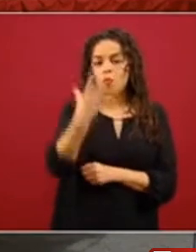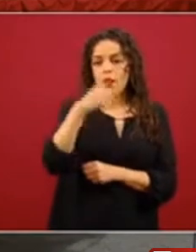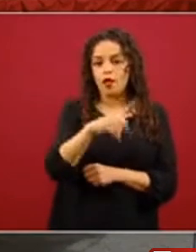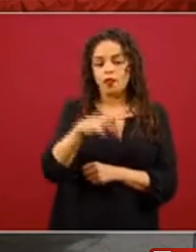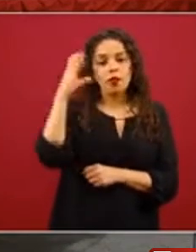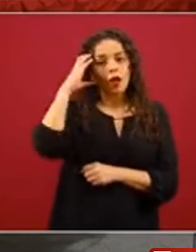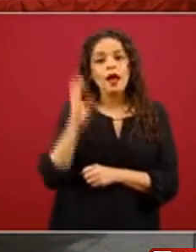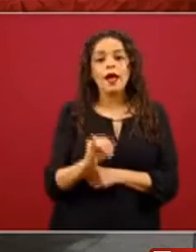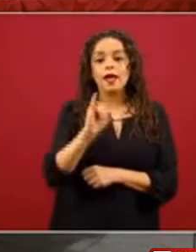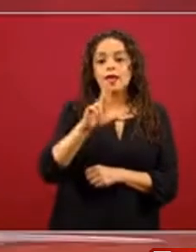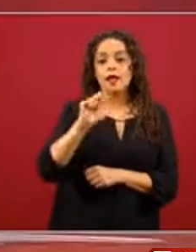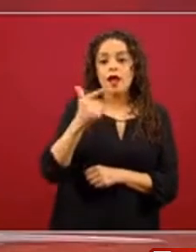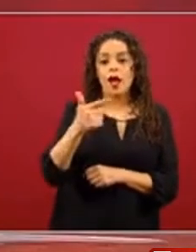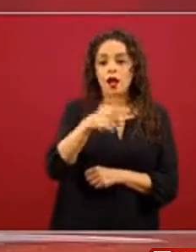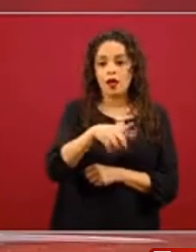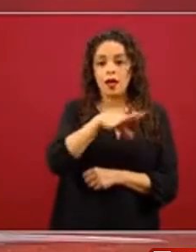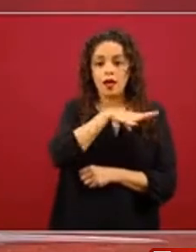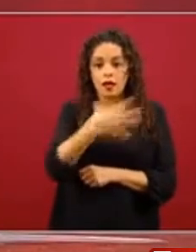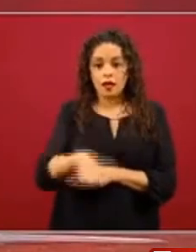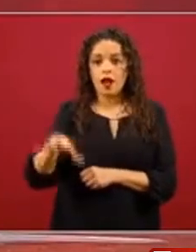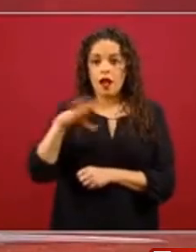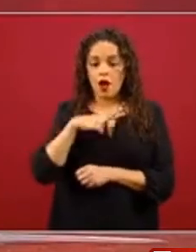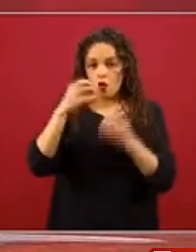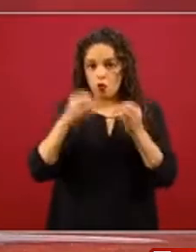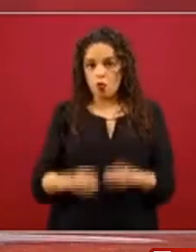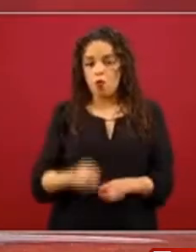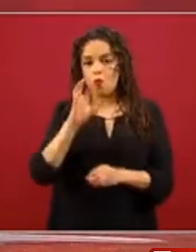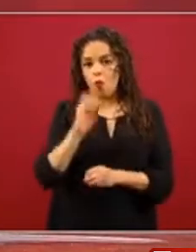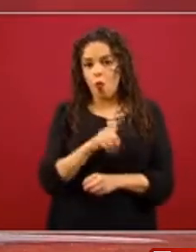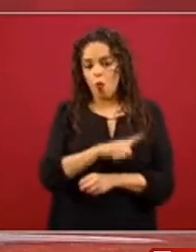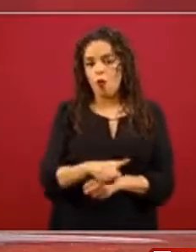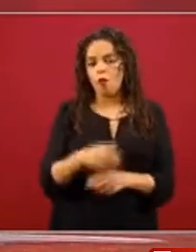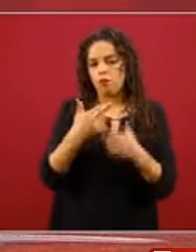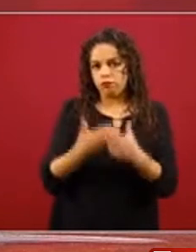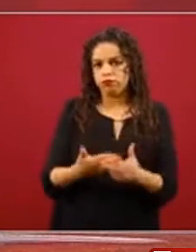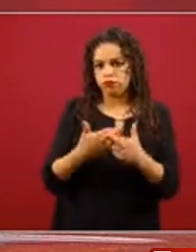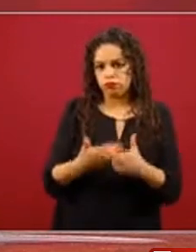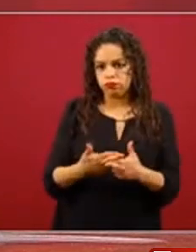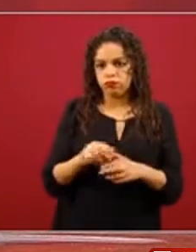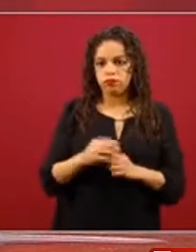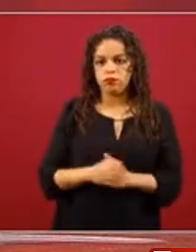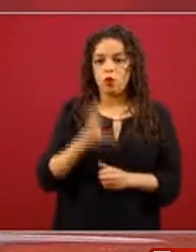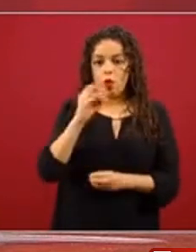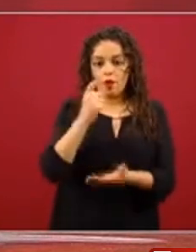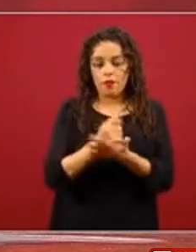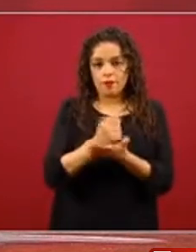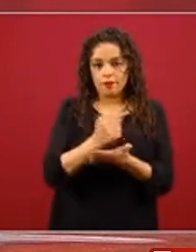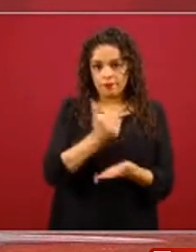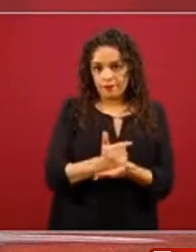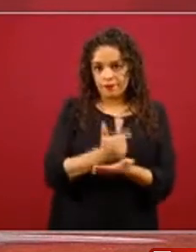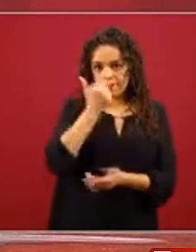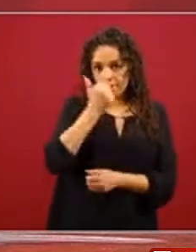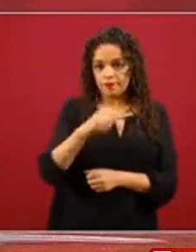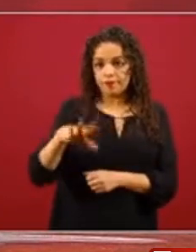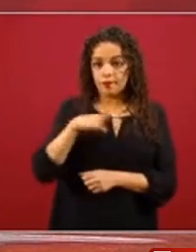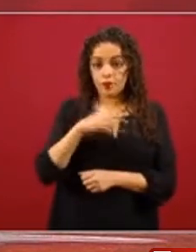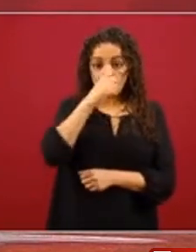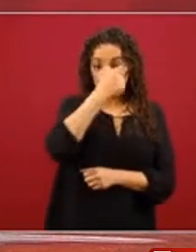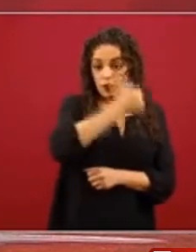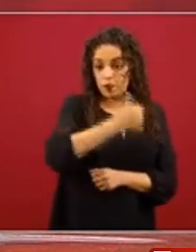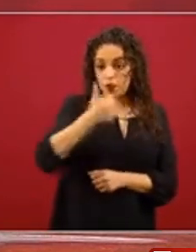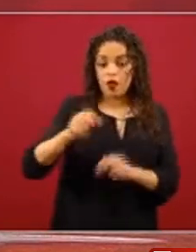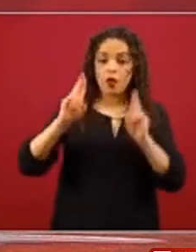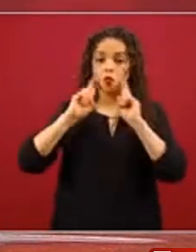ocupadas o disponibles, o de terapia intensiva ocupadas o disponibles. Número de camas se tiene para cada una de las